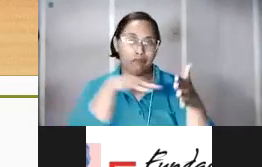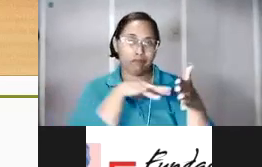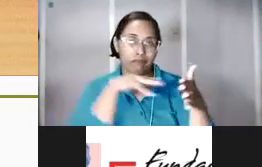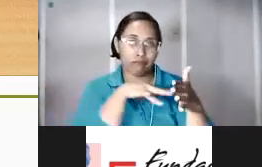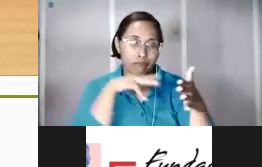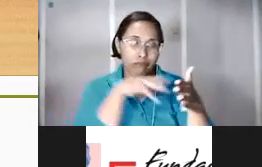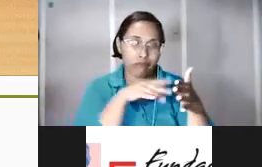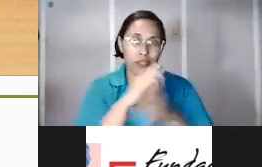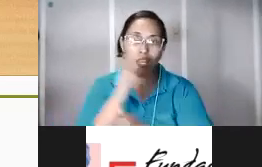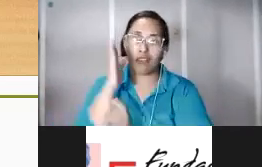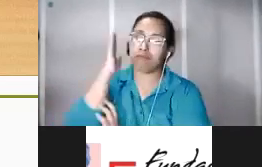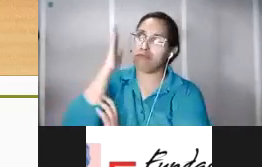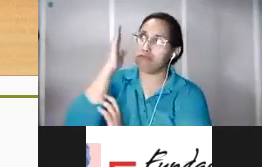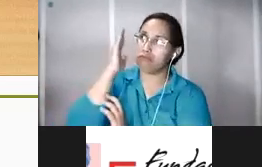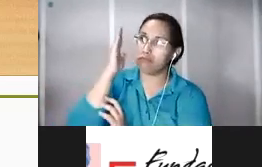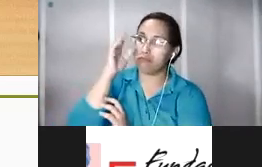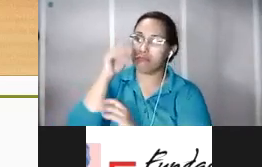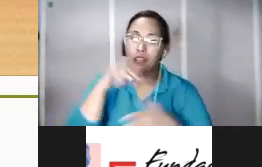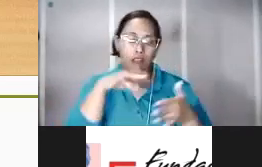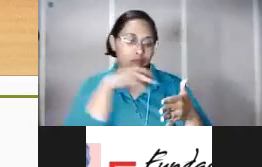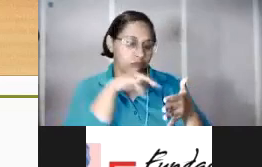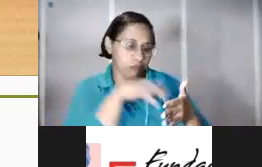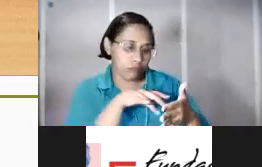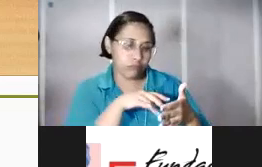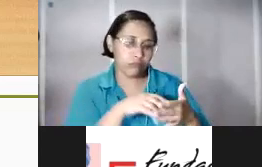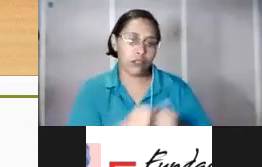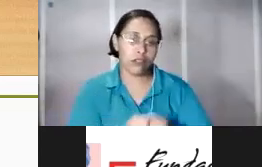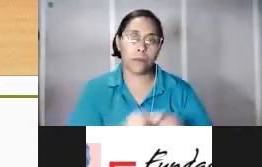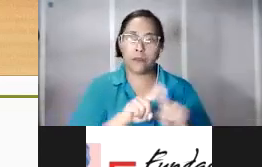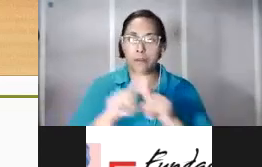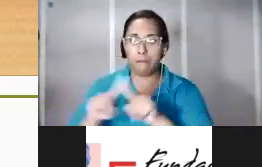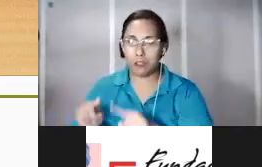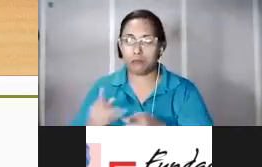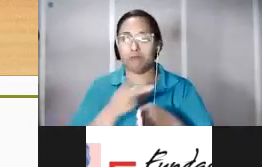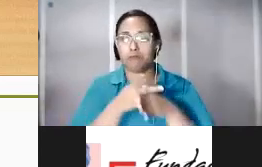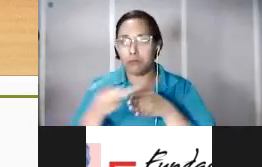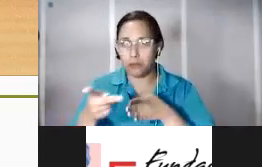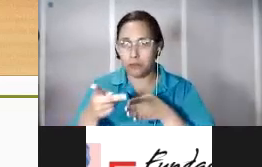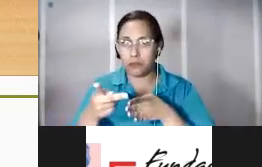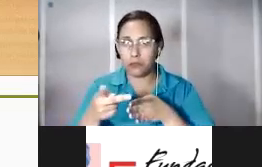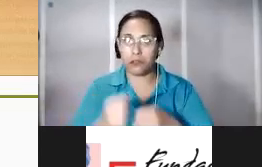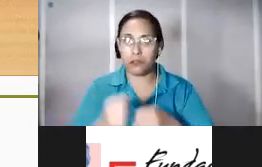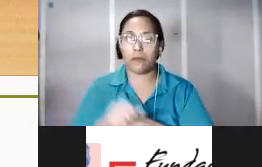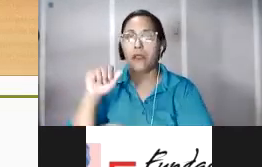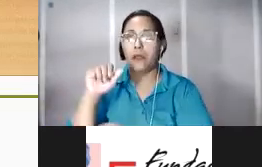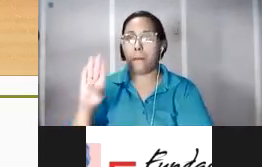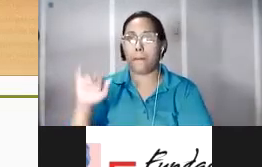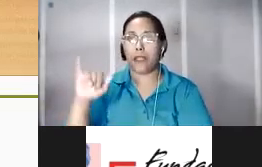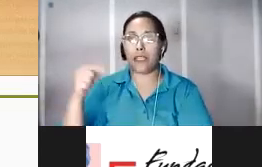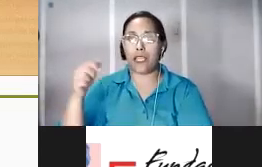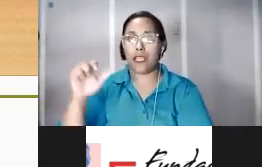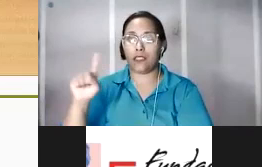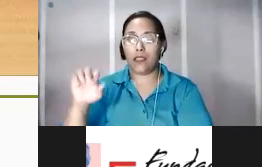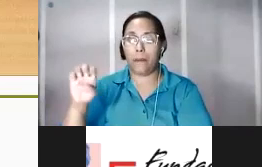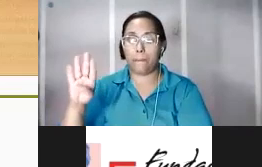teóricos, historiadores y antropólogos, entre los que se encuentran Peter Berg,